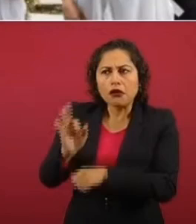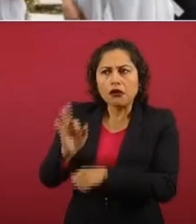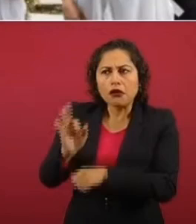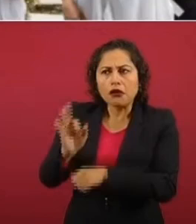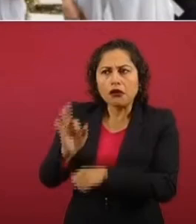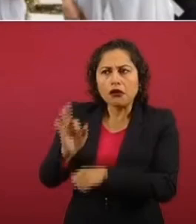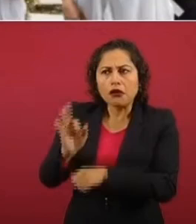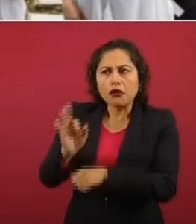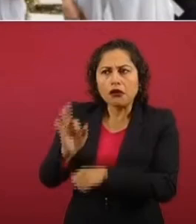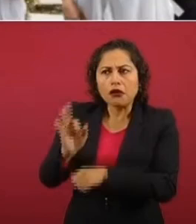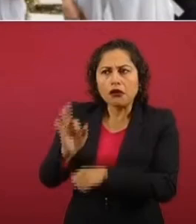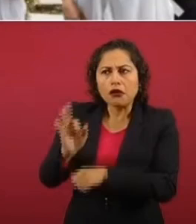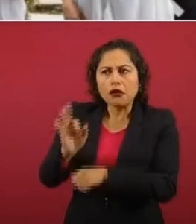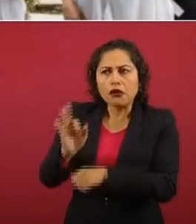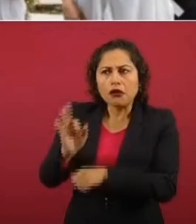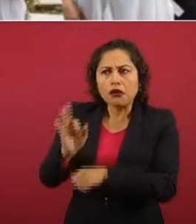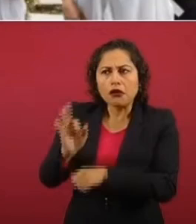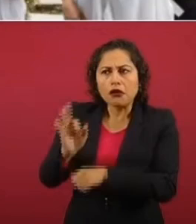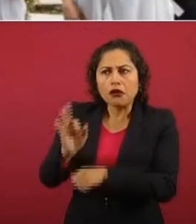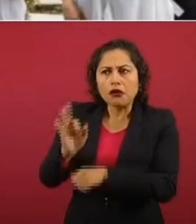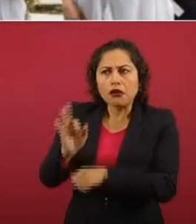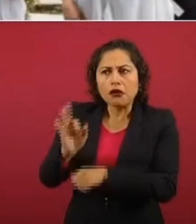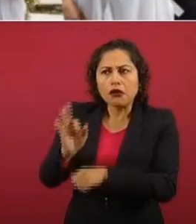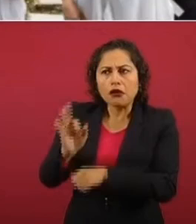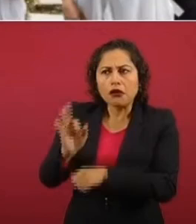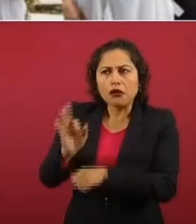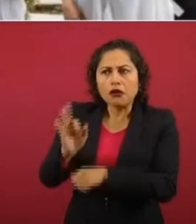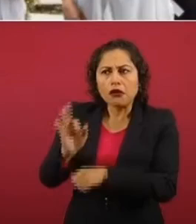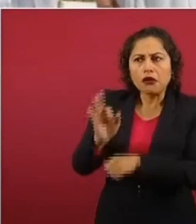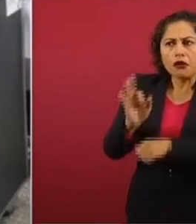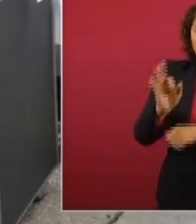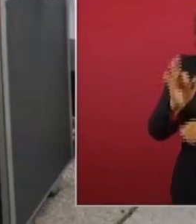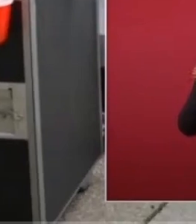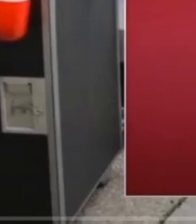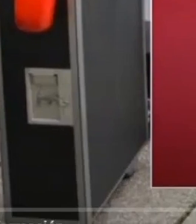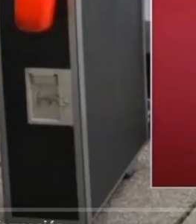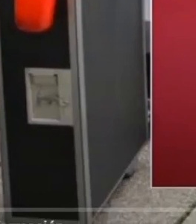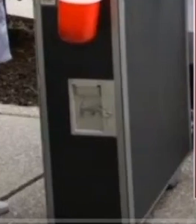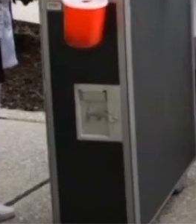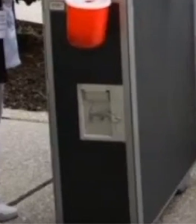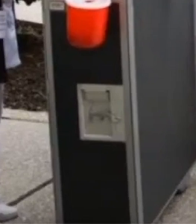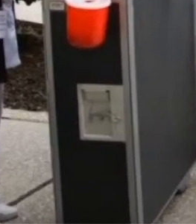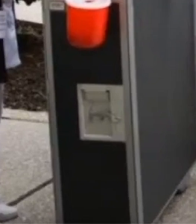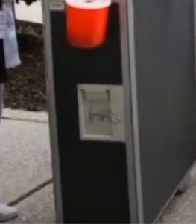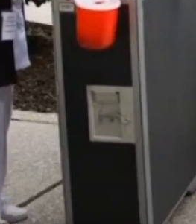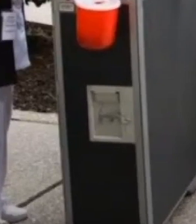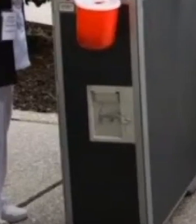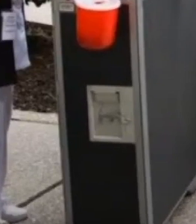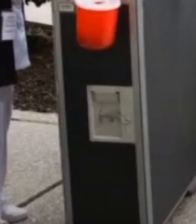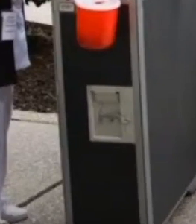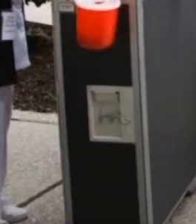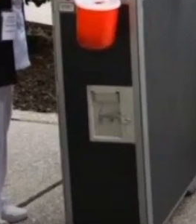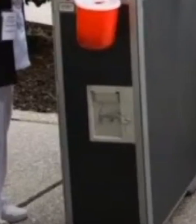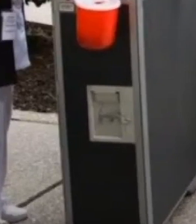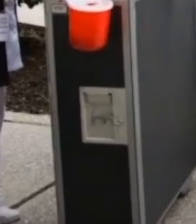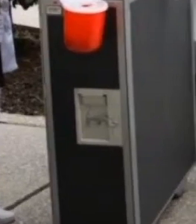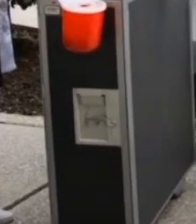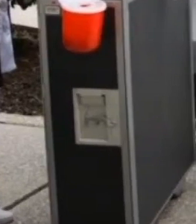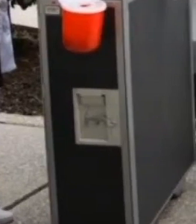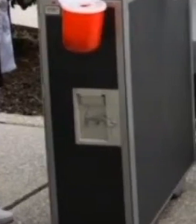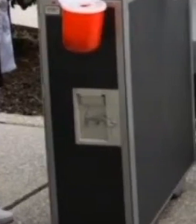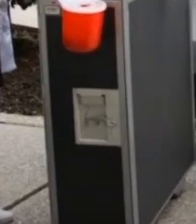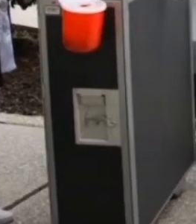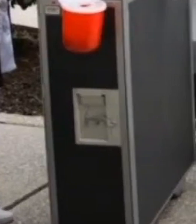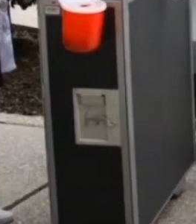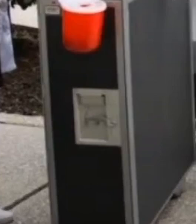priorización de la población a vacunar. Vean la tablita de quiénes son los primeros y